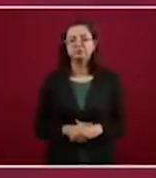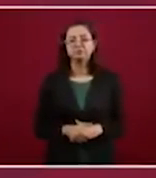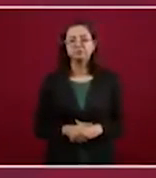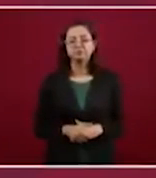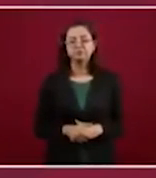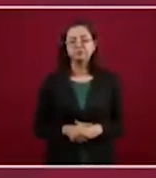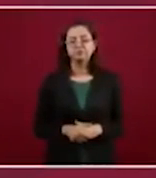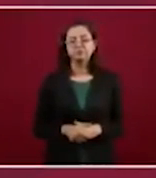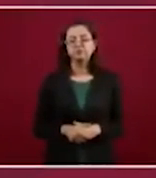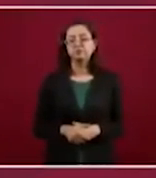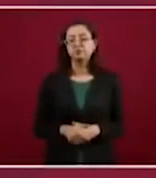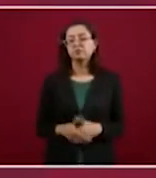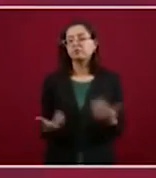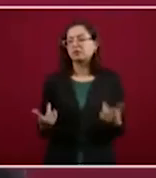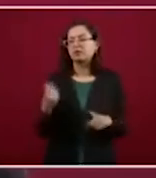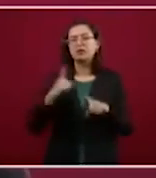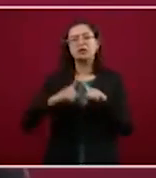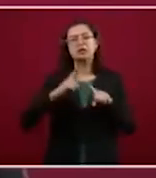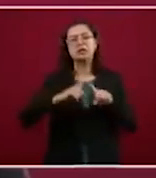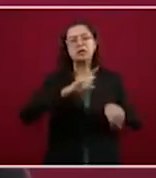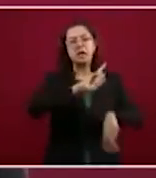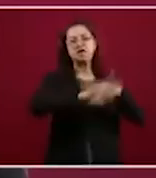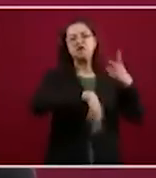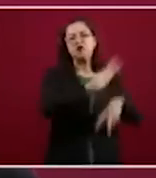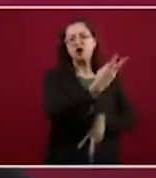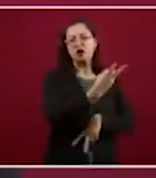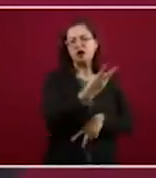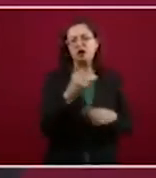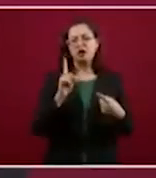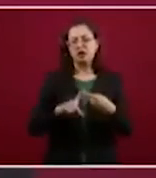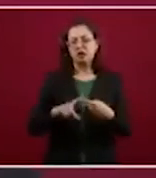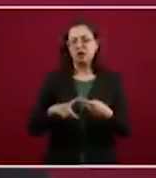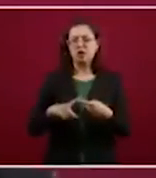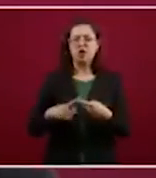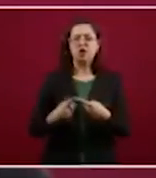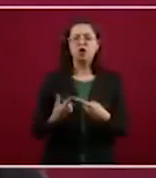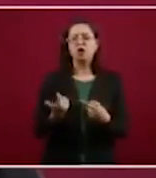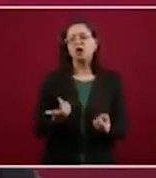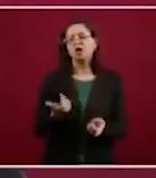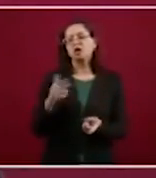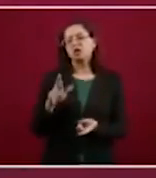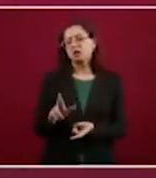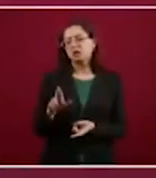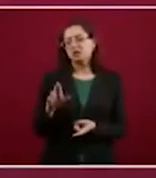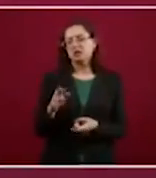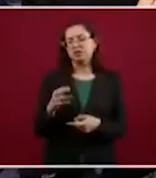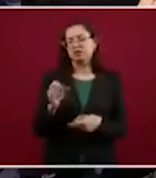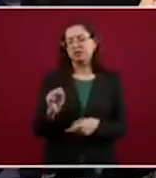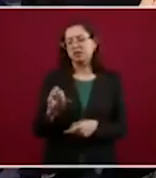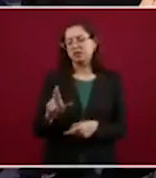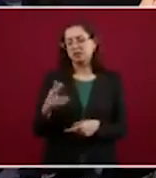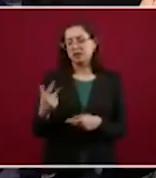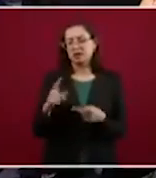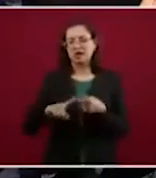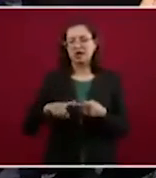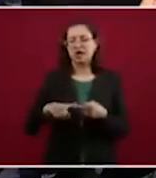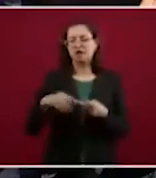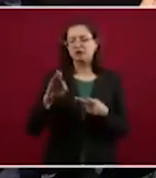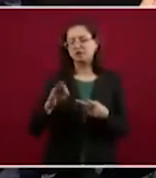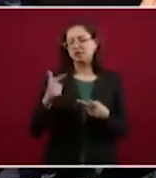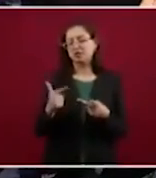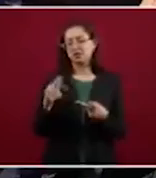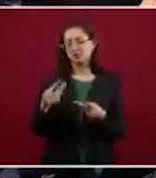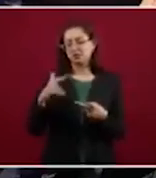¿Quiénes fueron finalmente por decisión propia de México? Consultor jurídico de Relaciones Exteriores, el delegado de la Fiscalía General de la